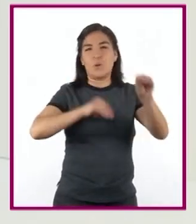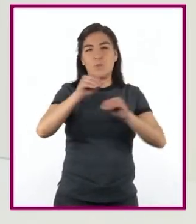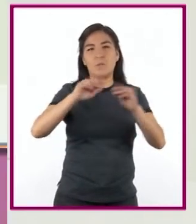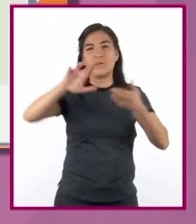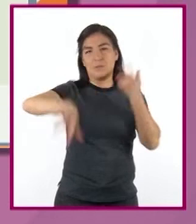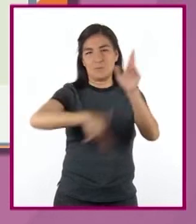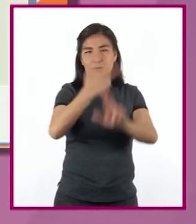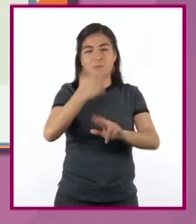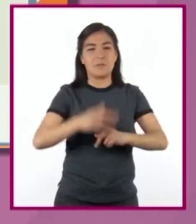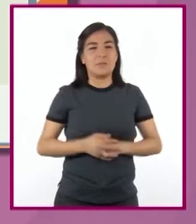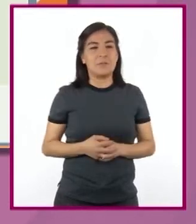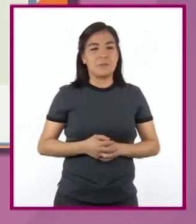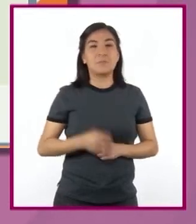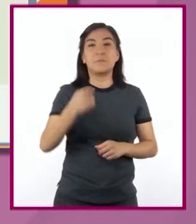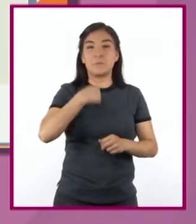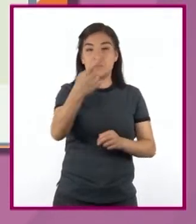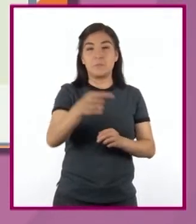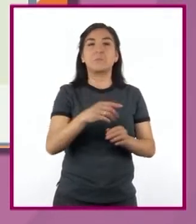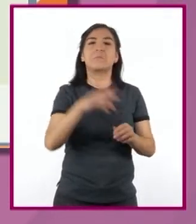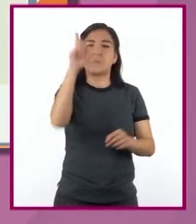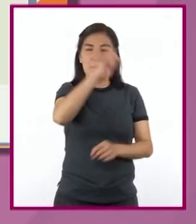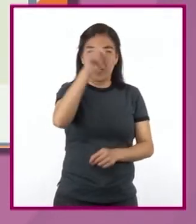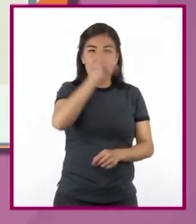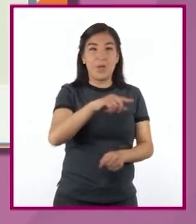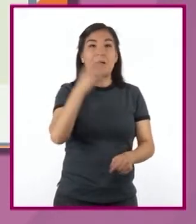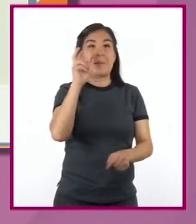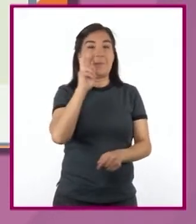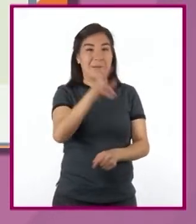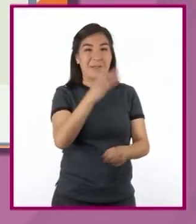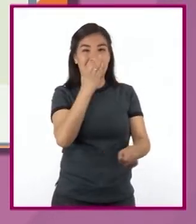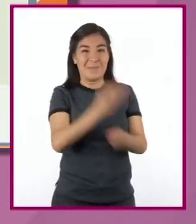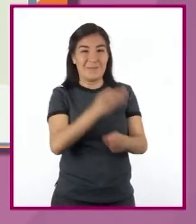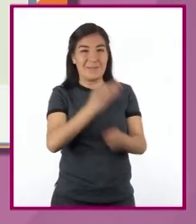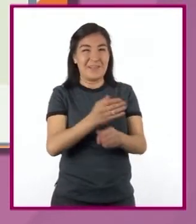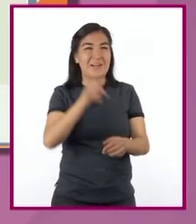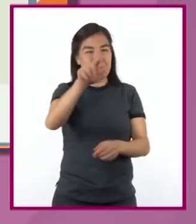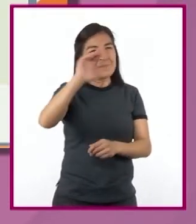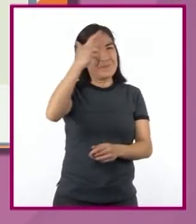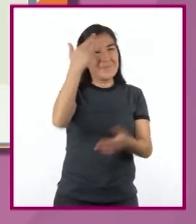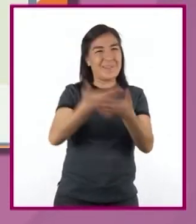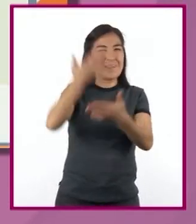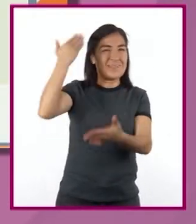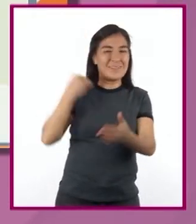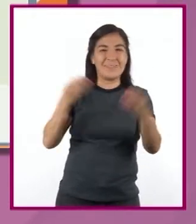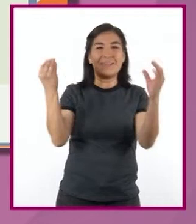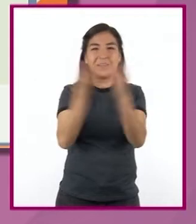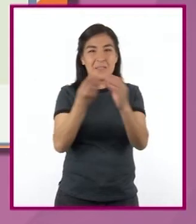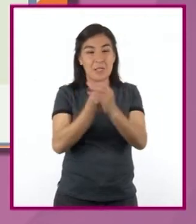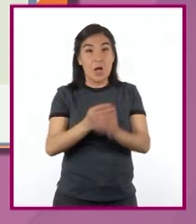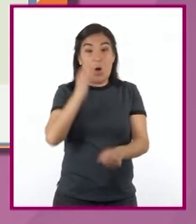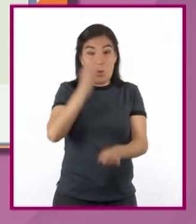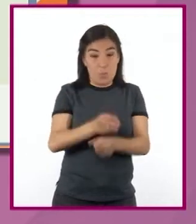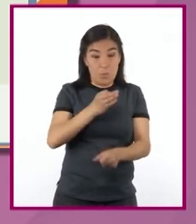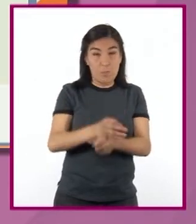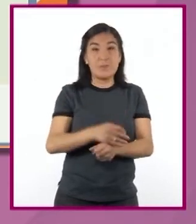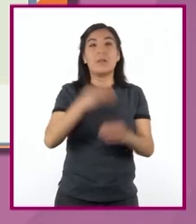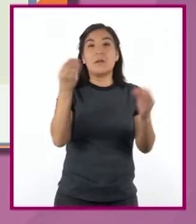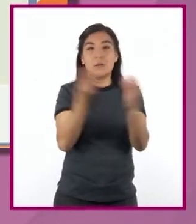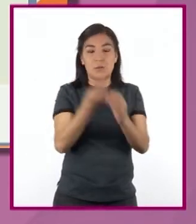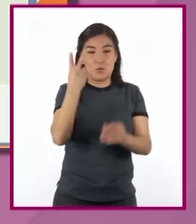época. Les propongo que con la información de la sesión anterior y la que se vaya presentando